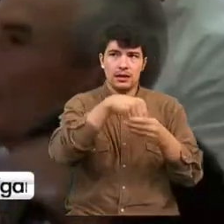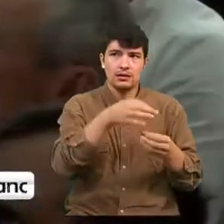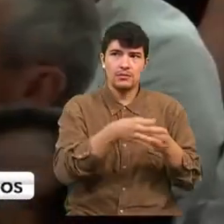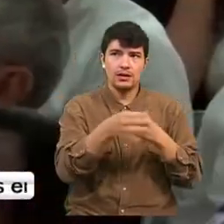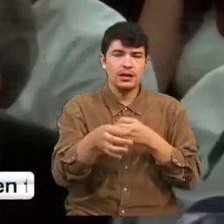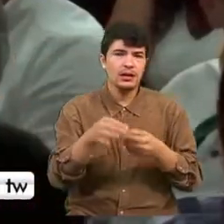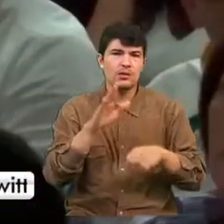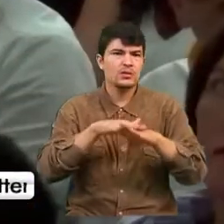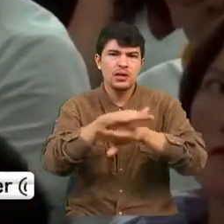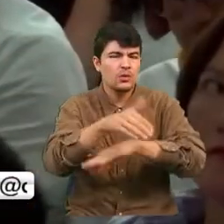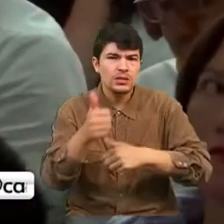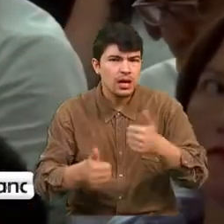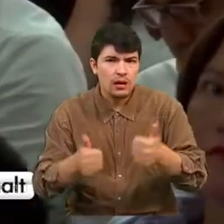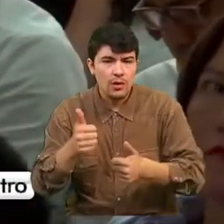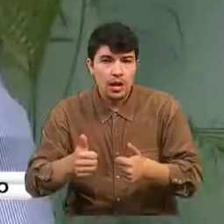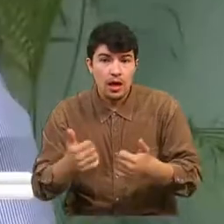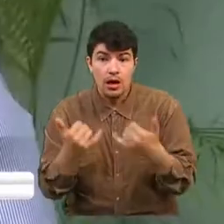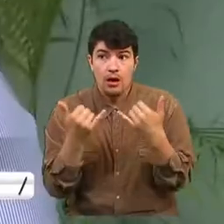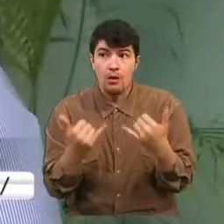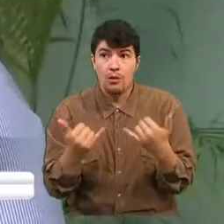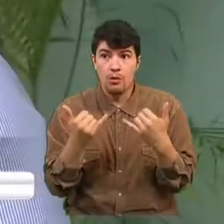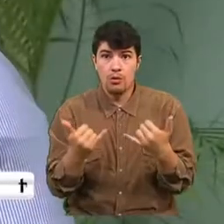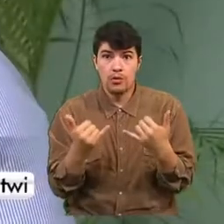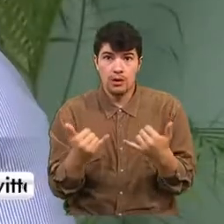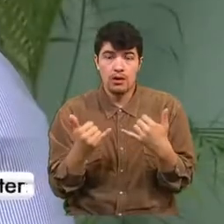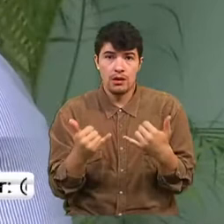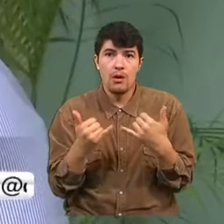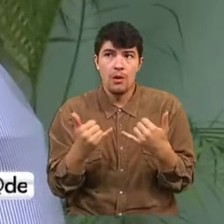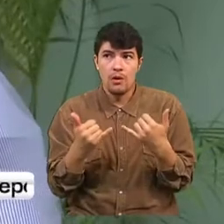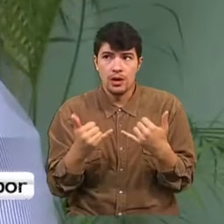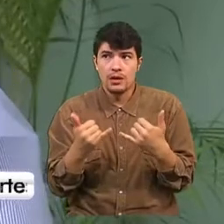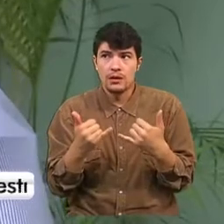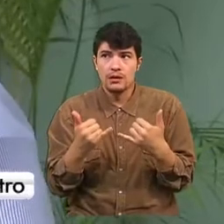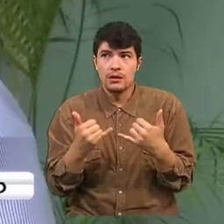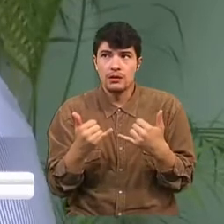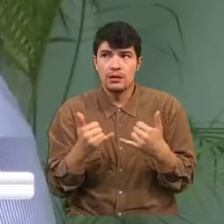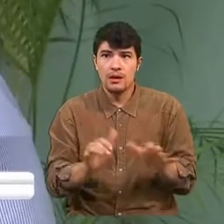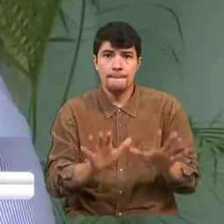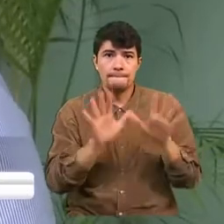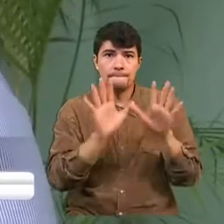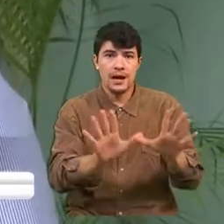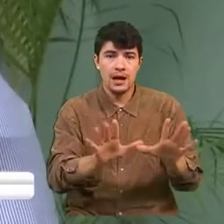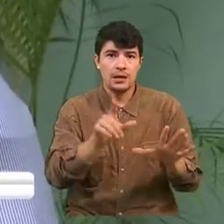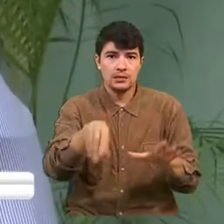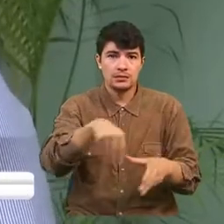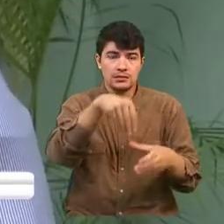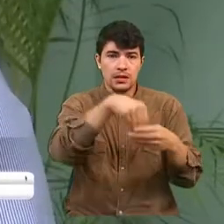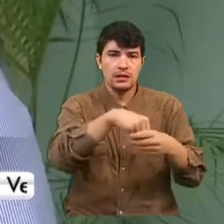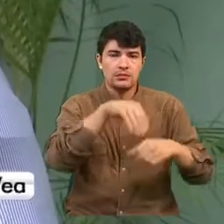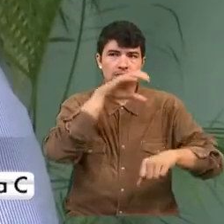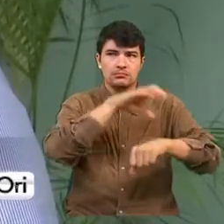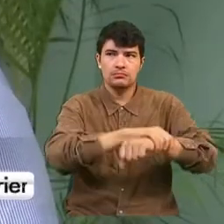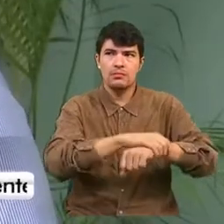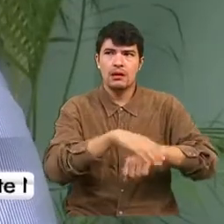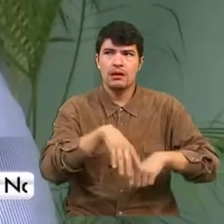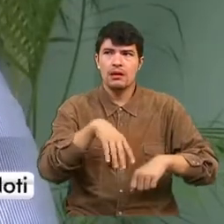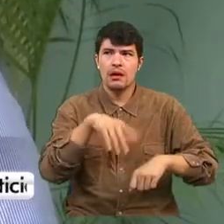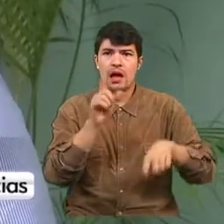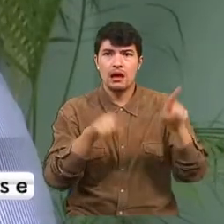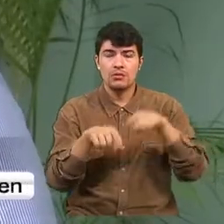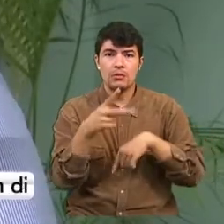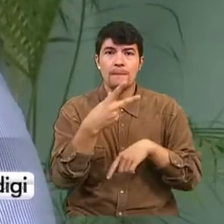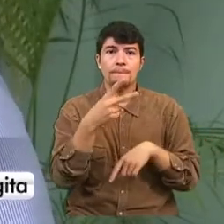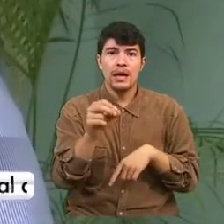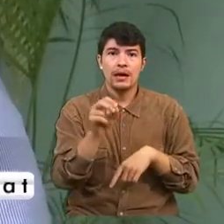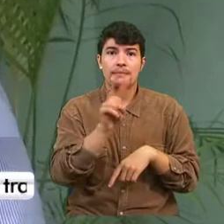¿Eso qué está haciendo? Que hoy por hoy tengamos retenidos en la estación de policía, donde hay